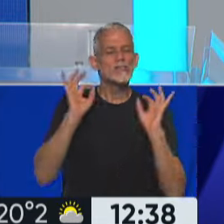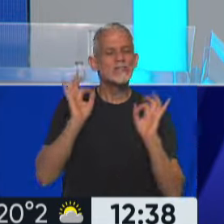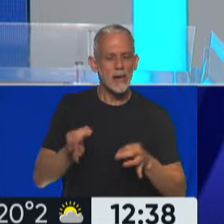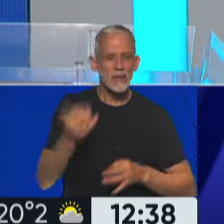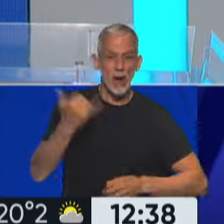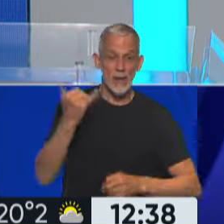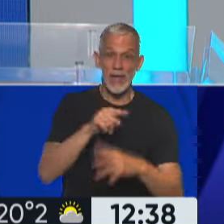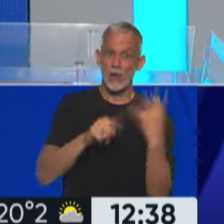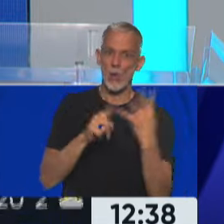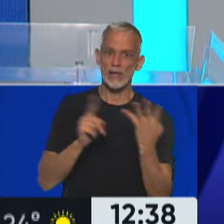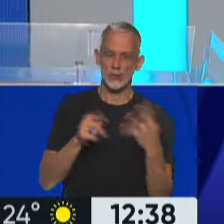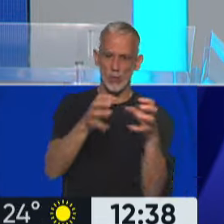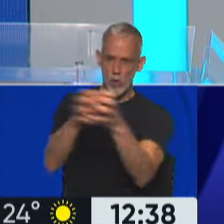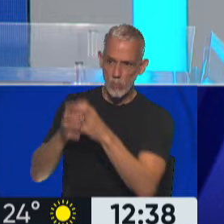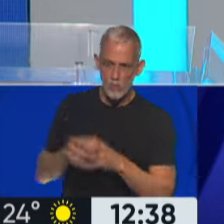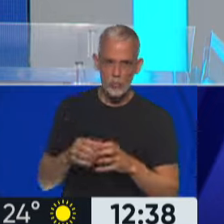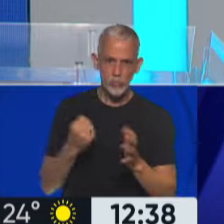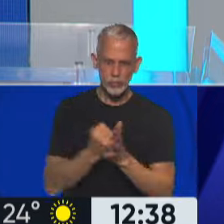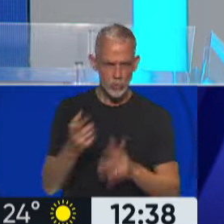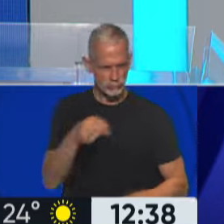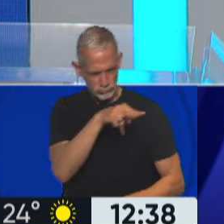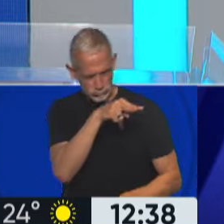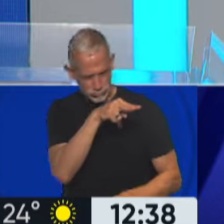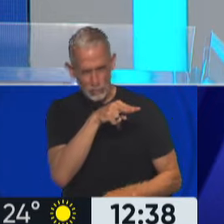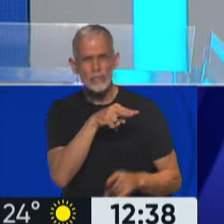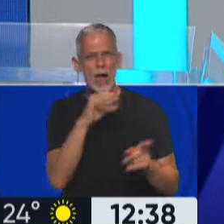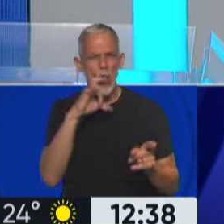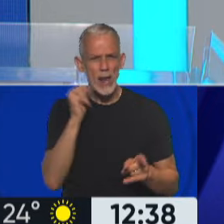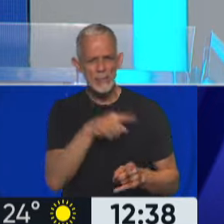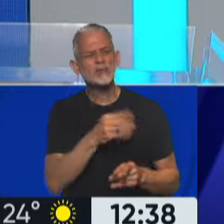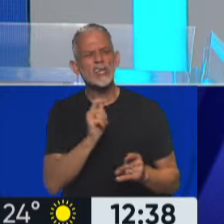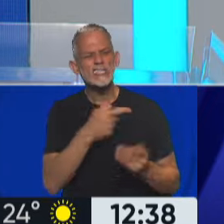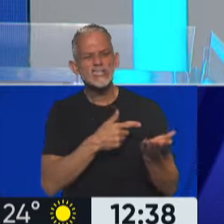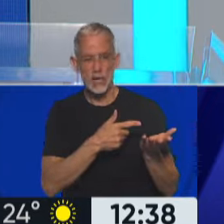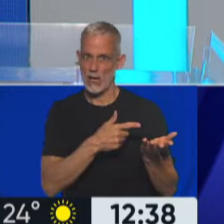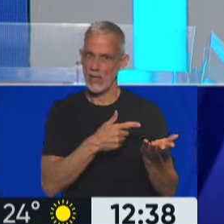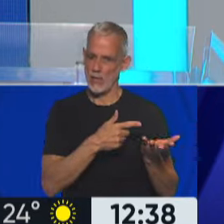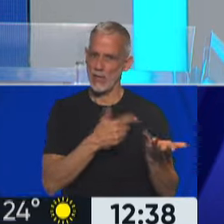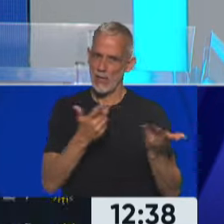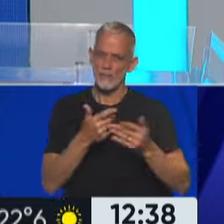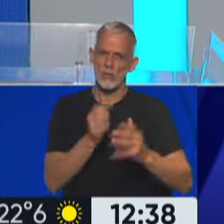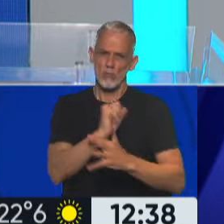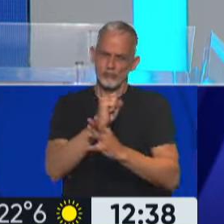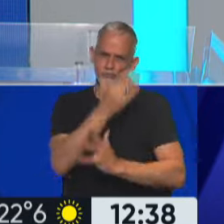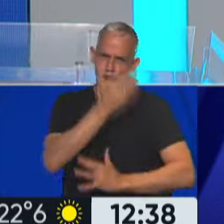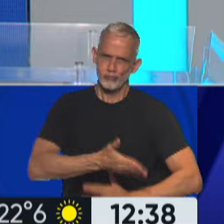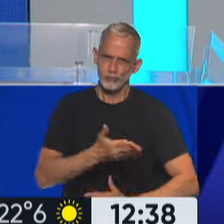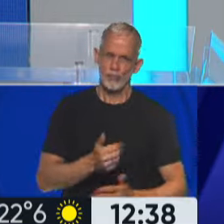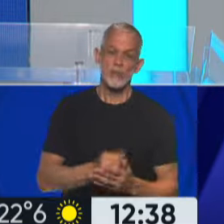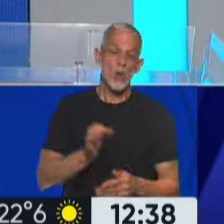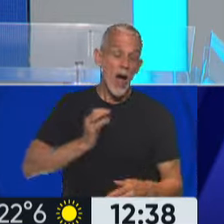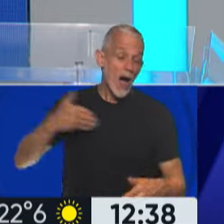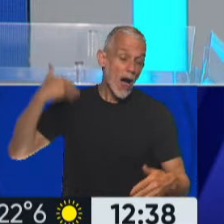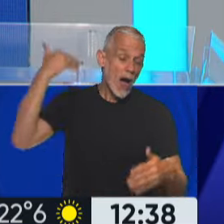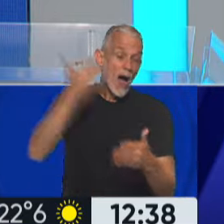había cuatro escuderías de primer nivel que ya habían fijado sus ojos en el gran talento argentino y digo gran talento porque hace muchos